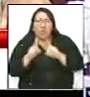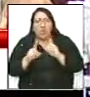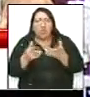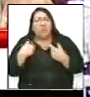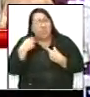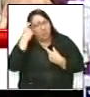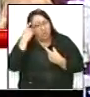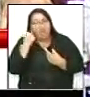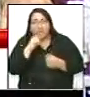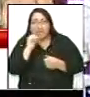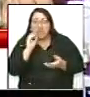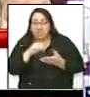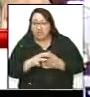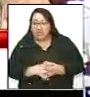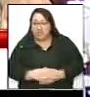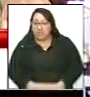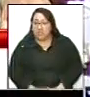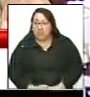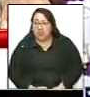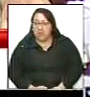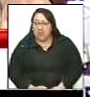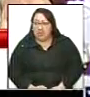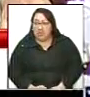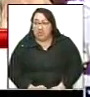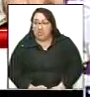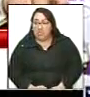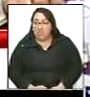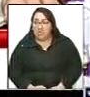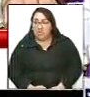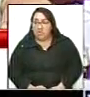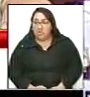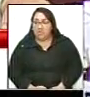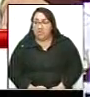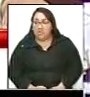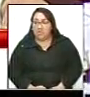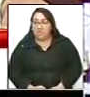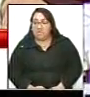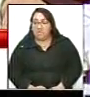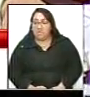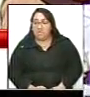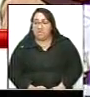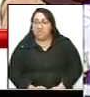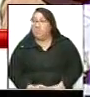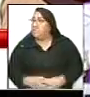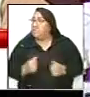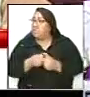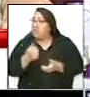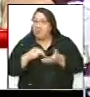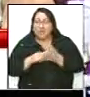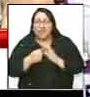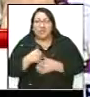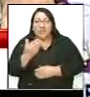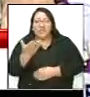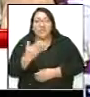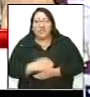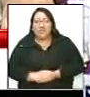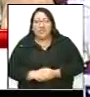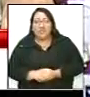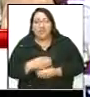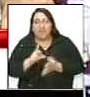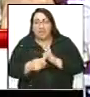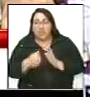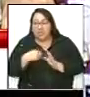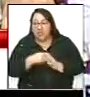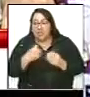que consideramos que se han pasado, razón por la cual solicito que tan luego